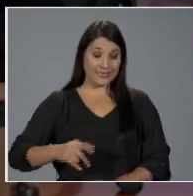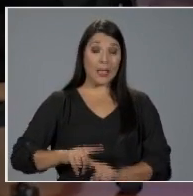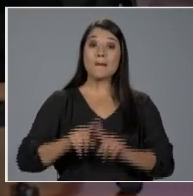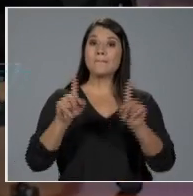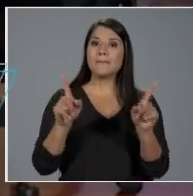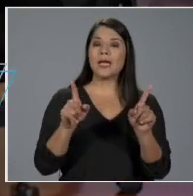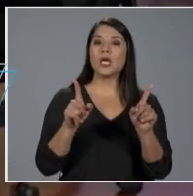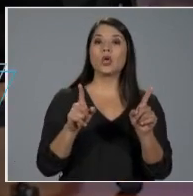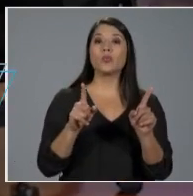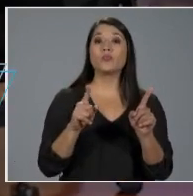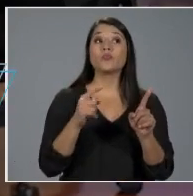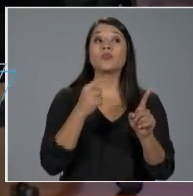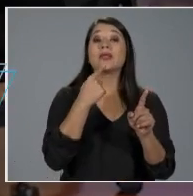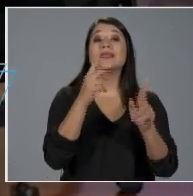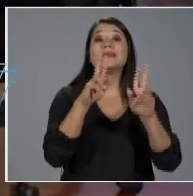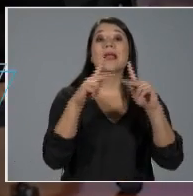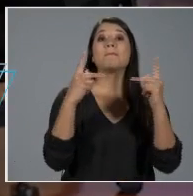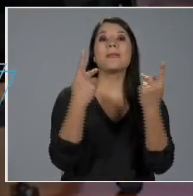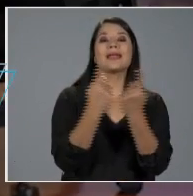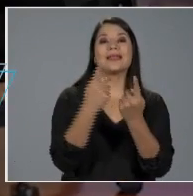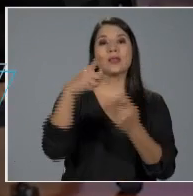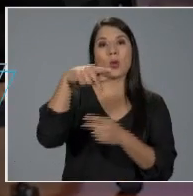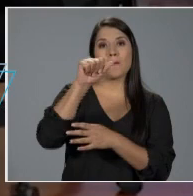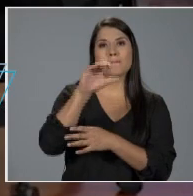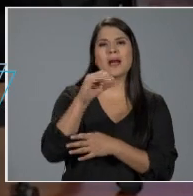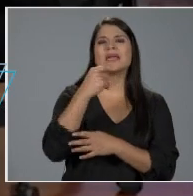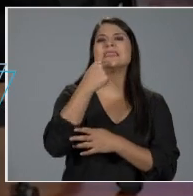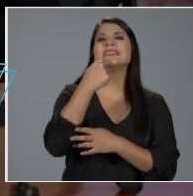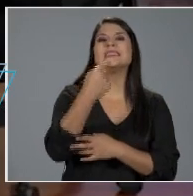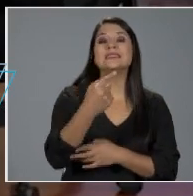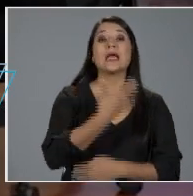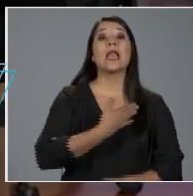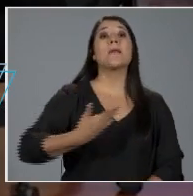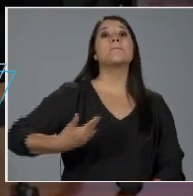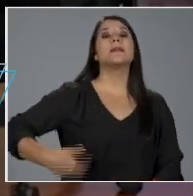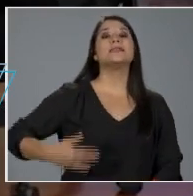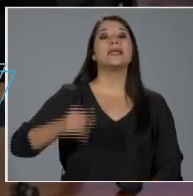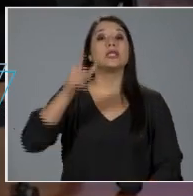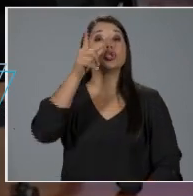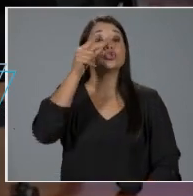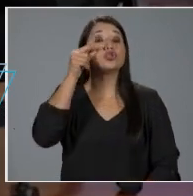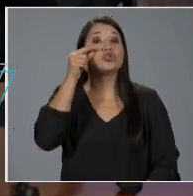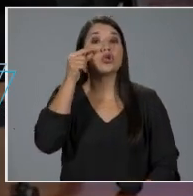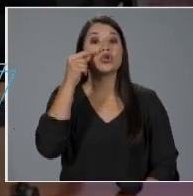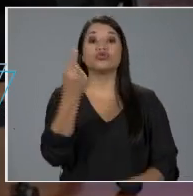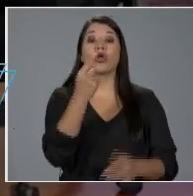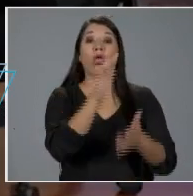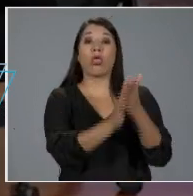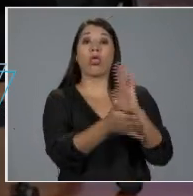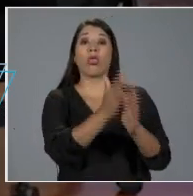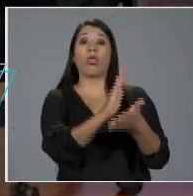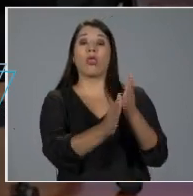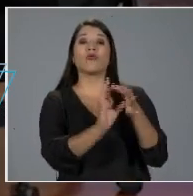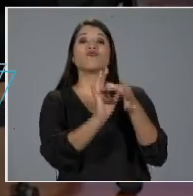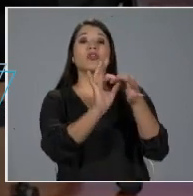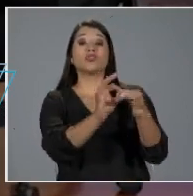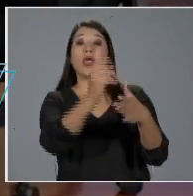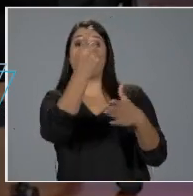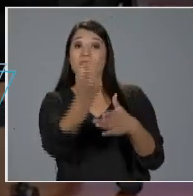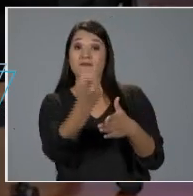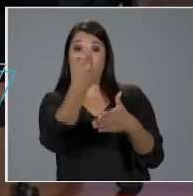mismo comunicado del Partido de Unidad Social Cristiana cita: presidente Solís simplemente se lava de las manos sobre el déficit